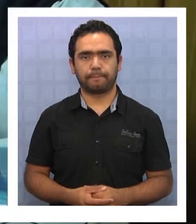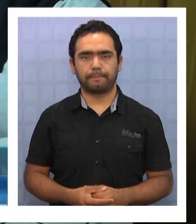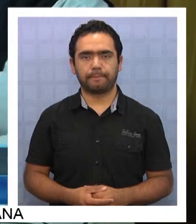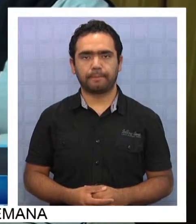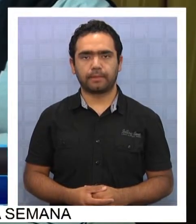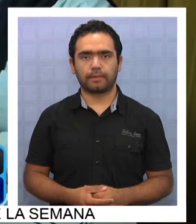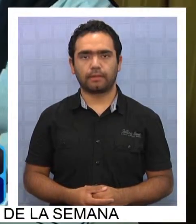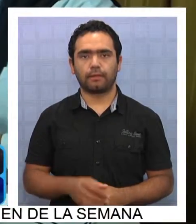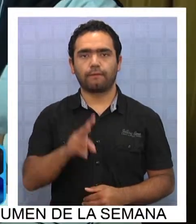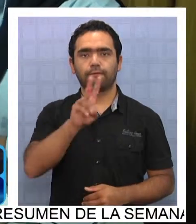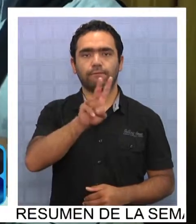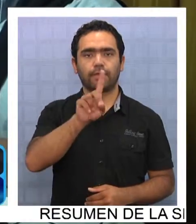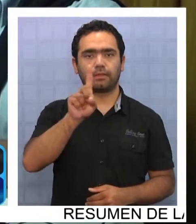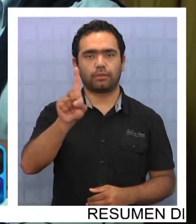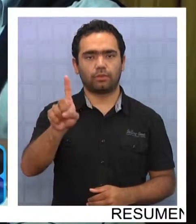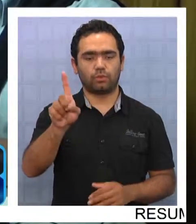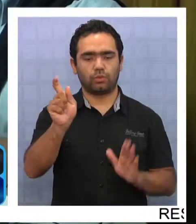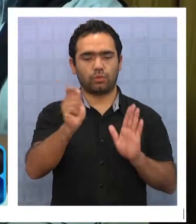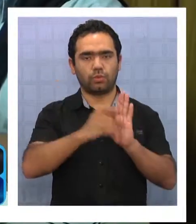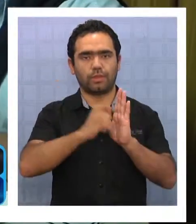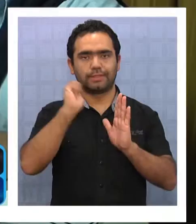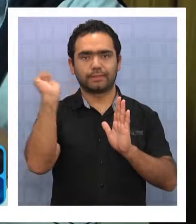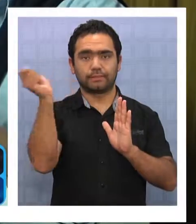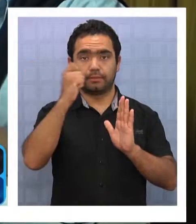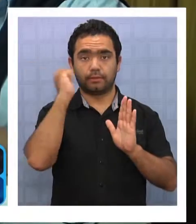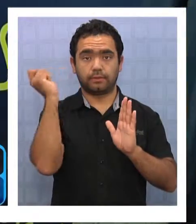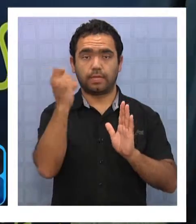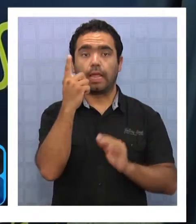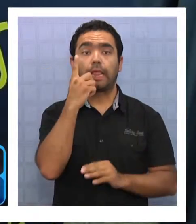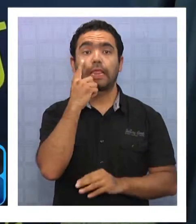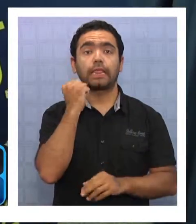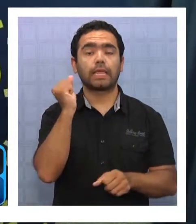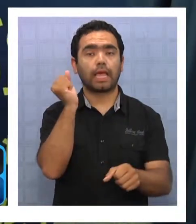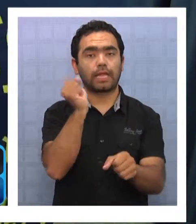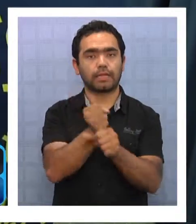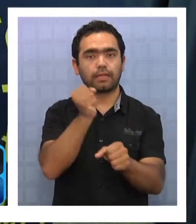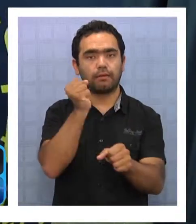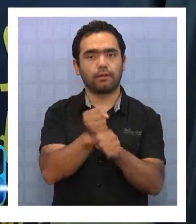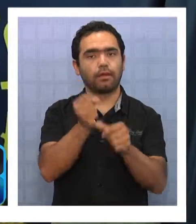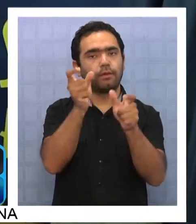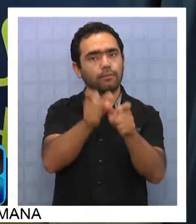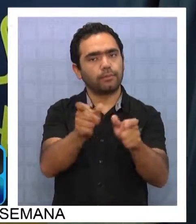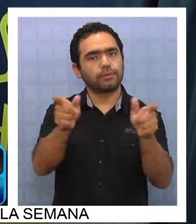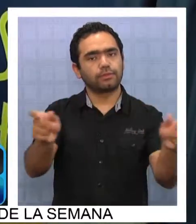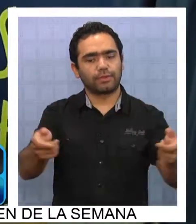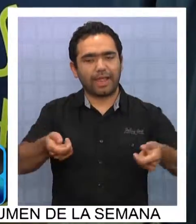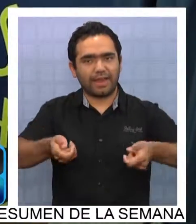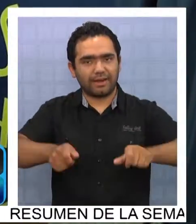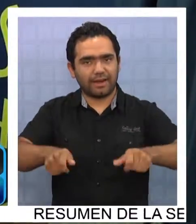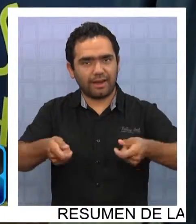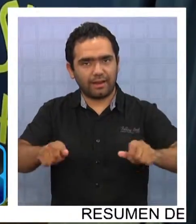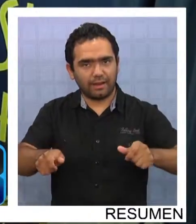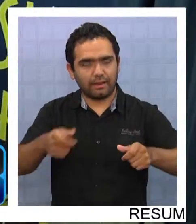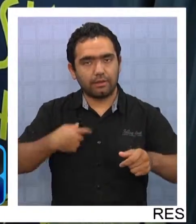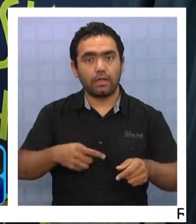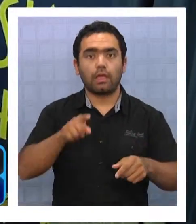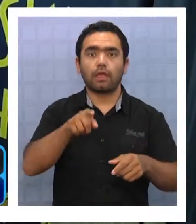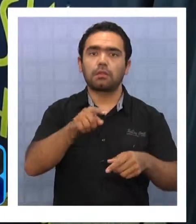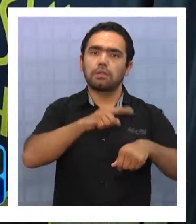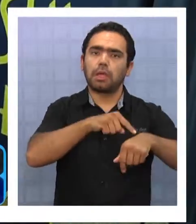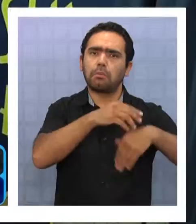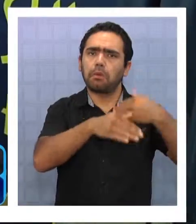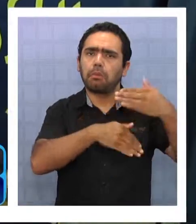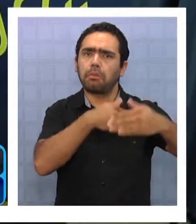Cada 21 de septiembre se conmemora el Día del Trabajador Radial, celebración que ha sufrido transformaciones con el paso del tiempo.